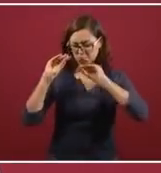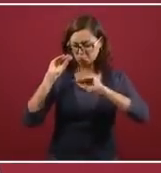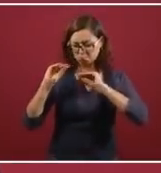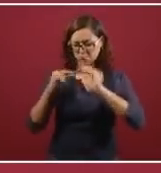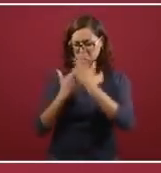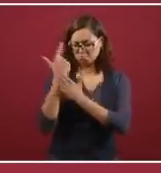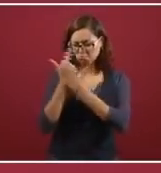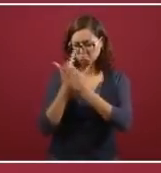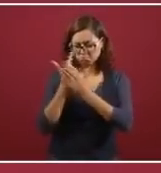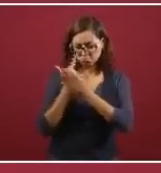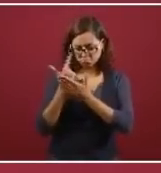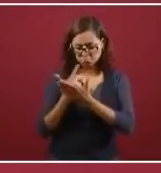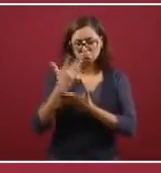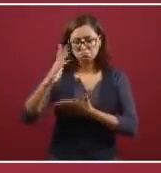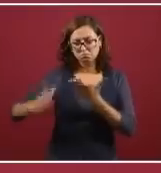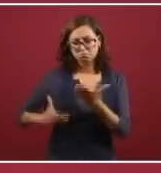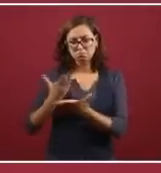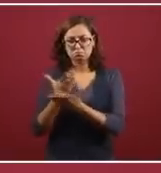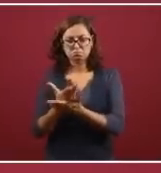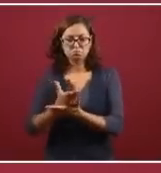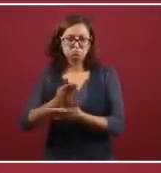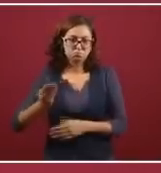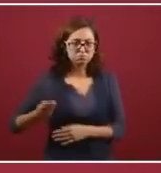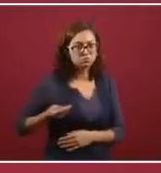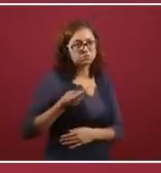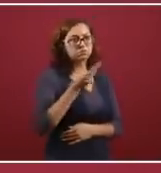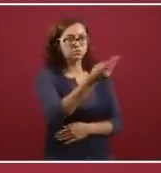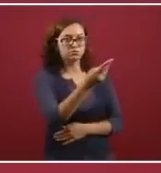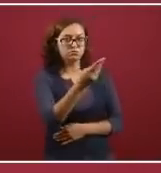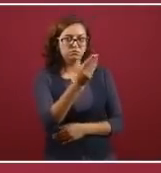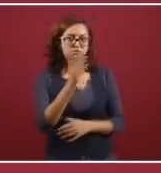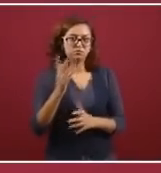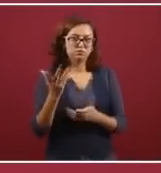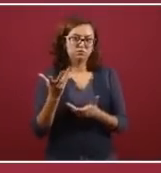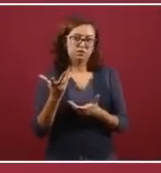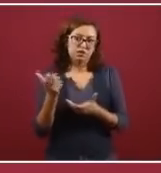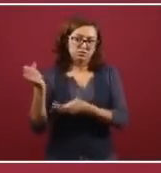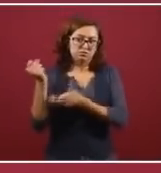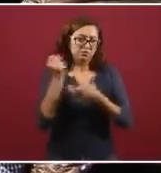el proyecto de ley de ingreso y de presupuesto